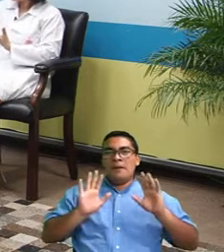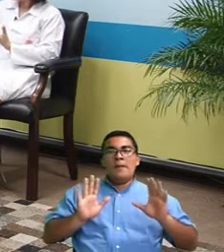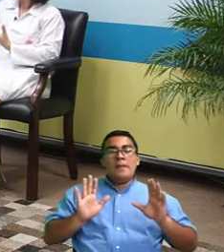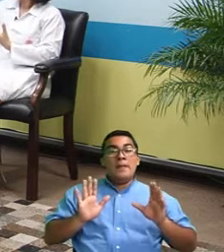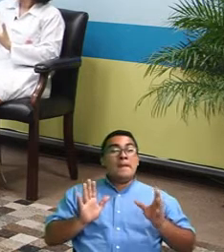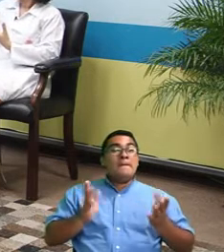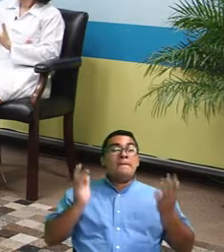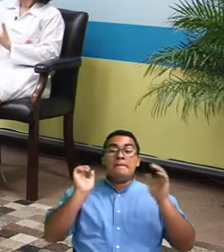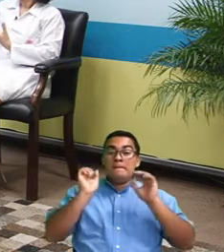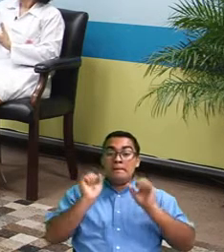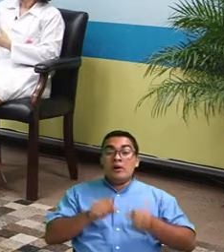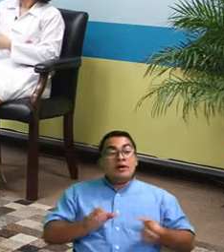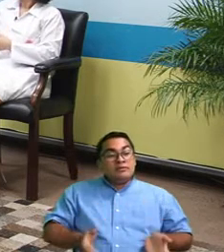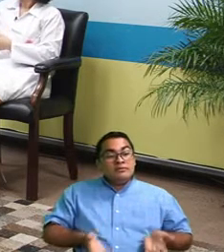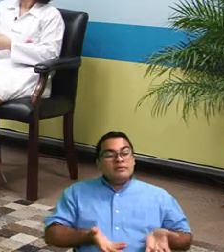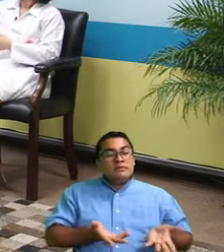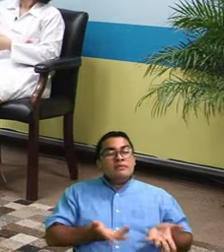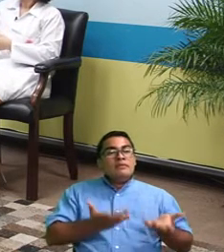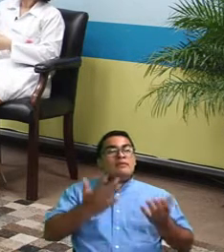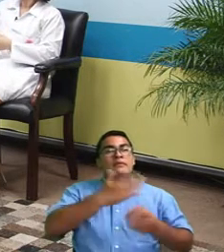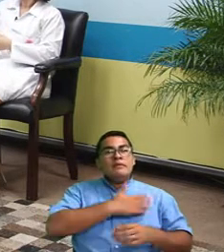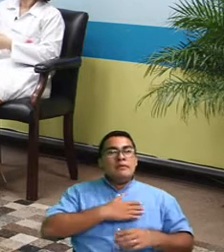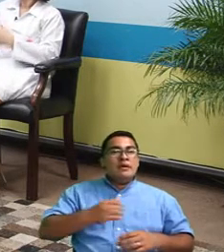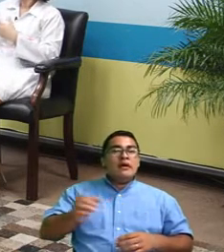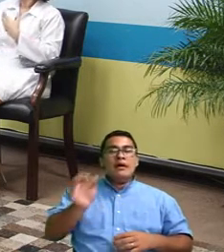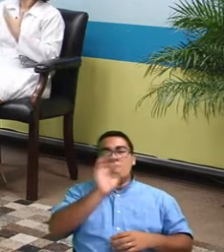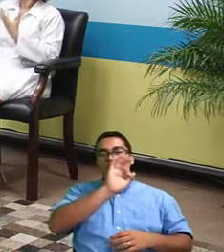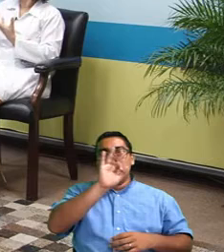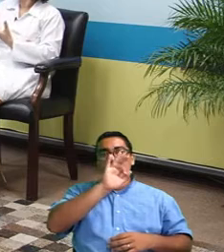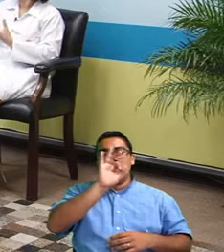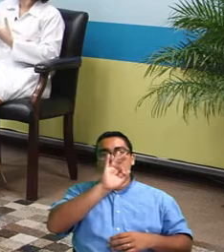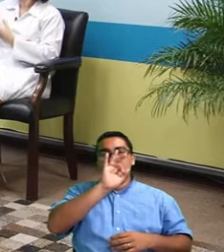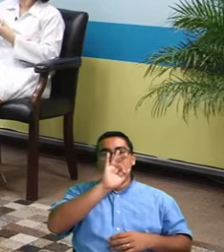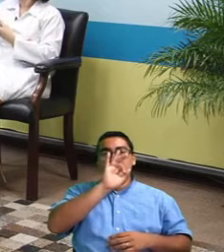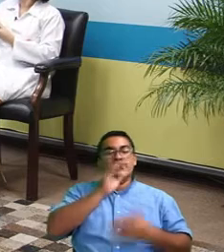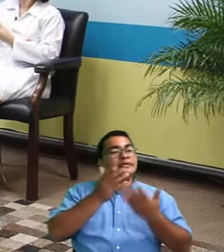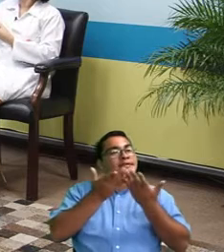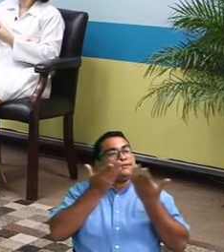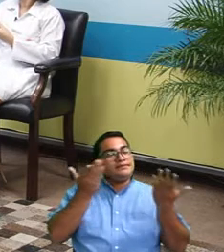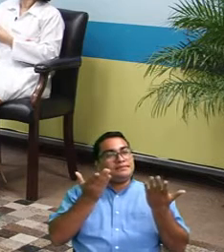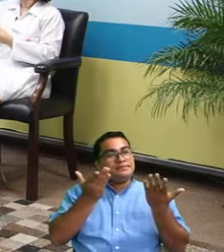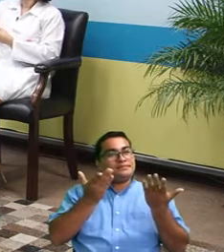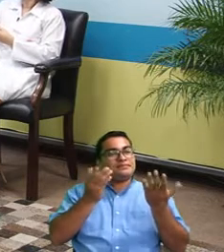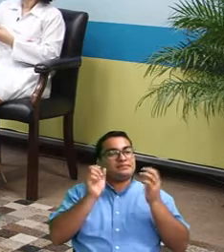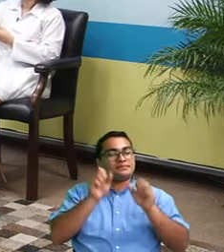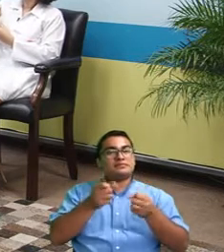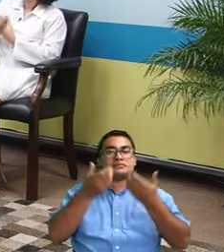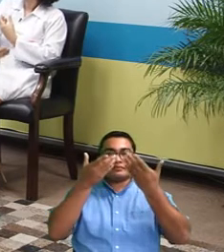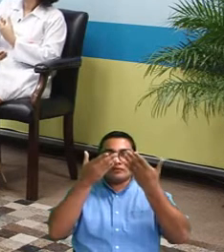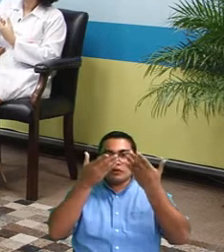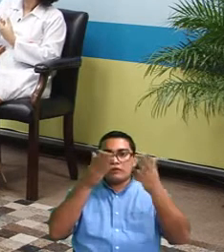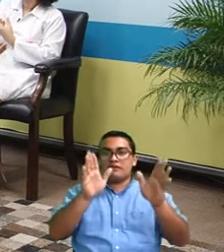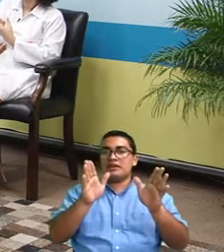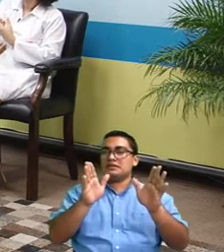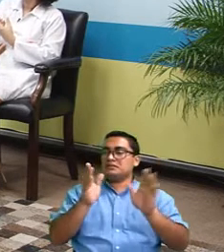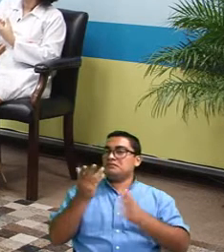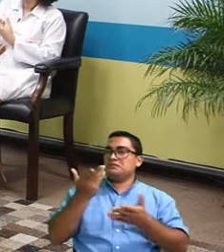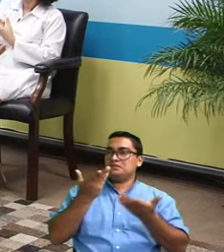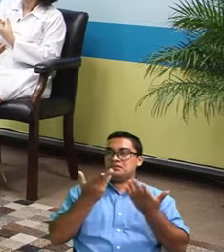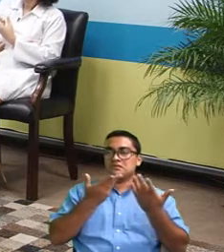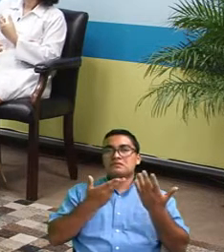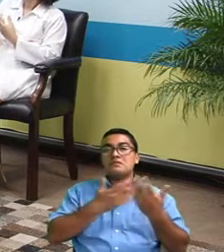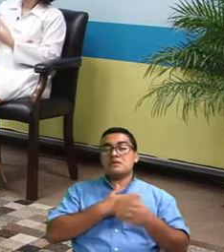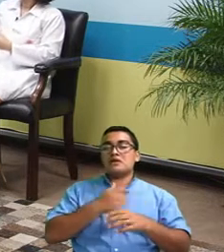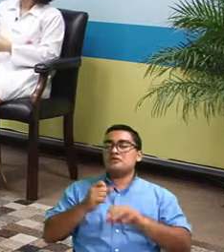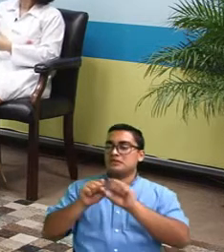sí le puede levantar el ánimo de una mejor manera, y entre ellas hay más confianza y le preguntan. De ahí la importancia de que nosotros primero les demos un